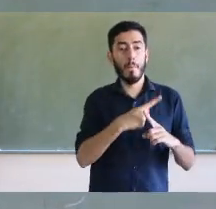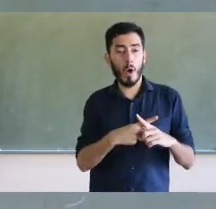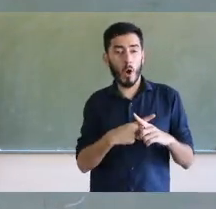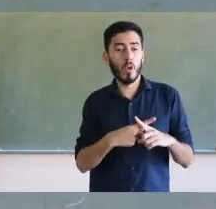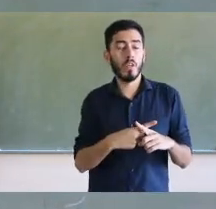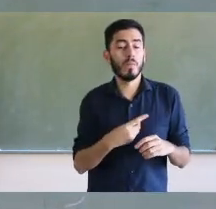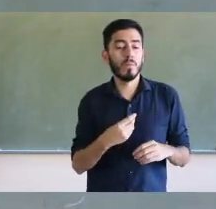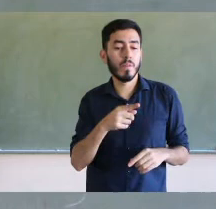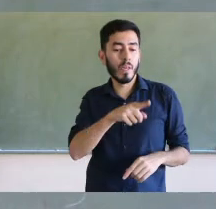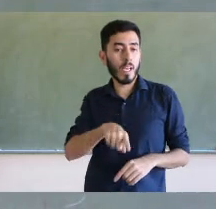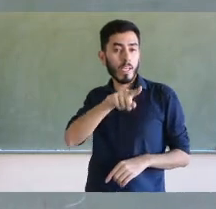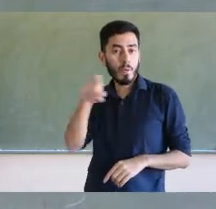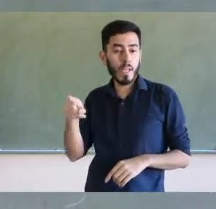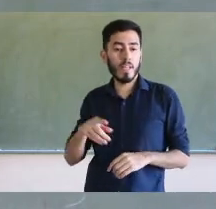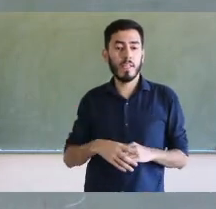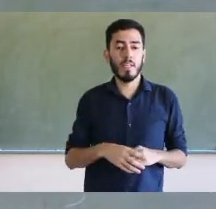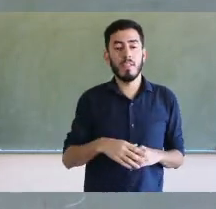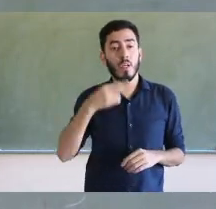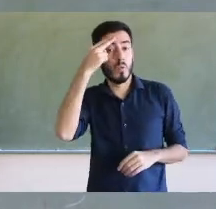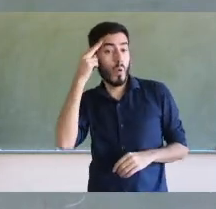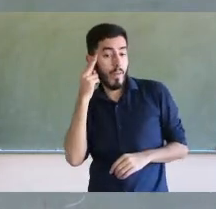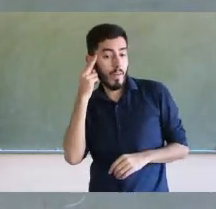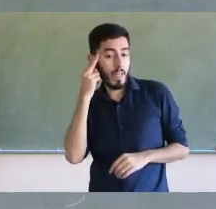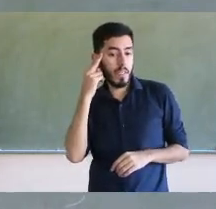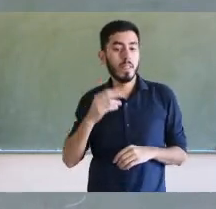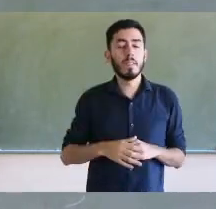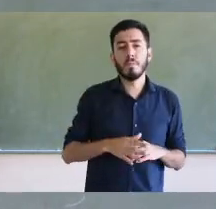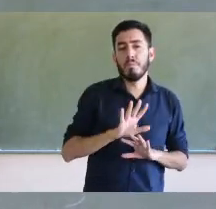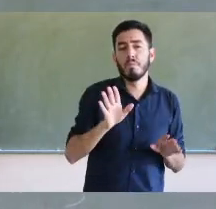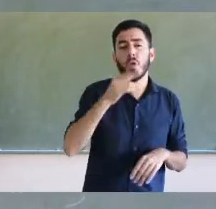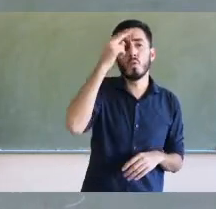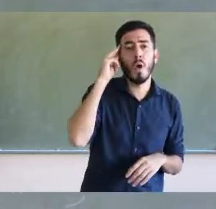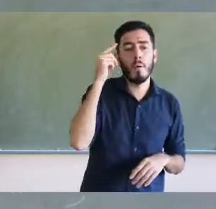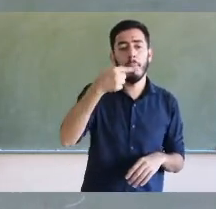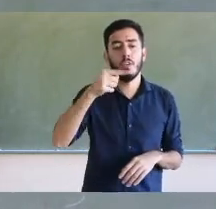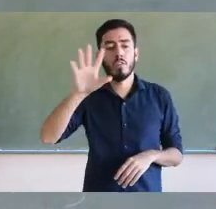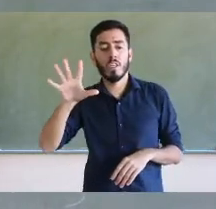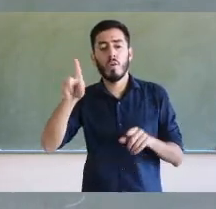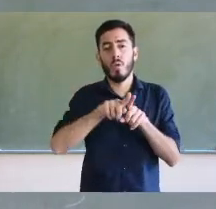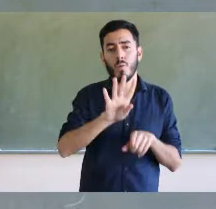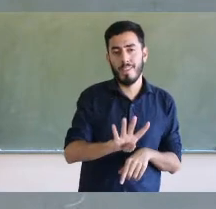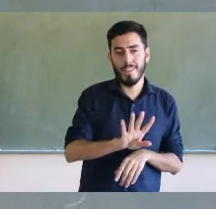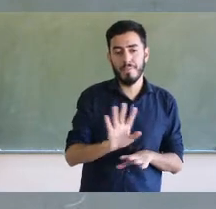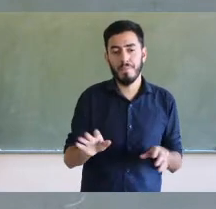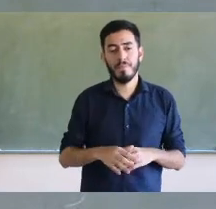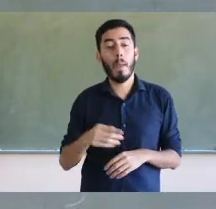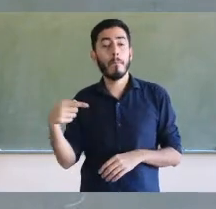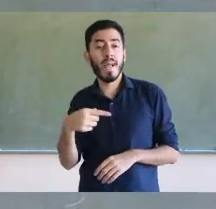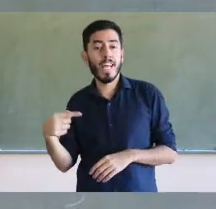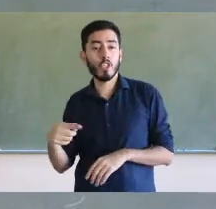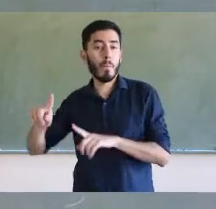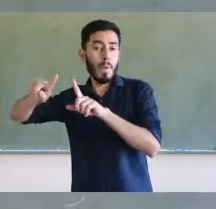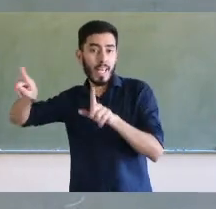mismo denominador, 9, y resto directamente los numeradores. Menos,